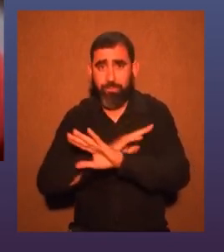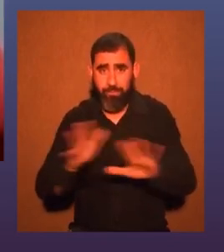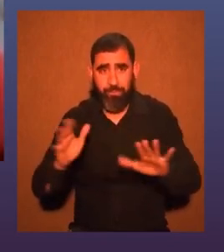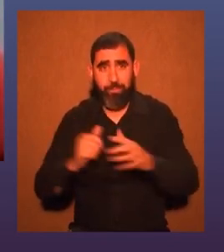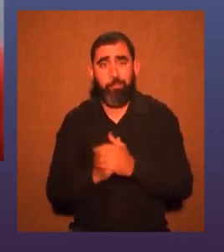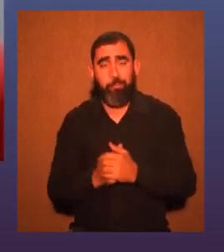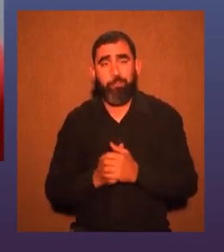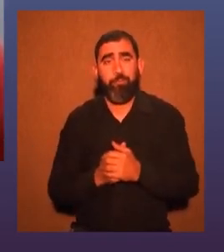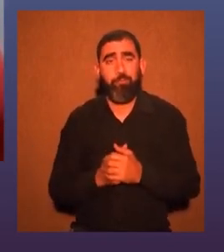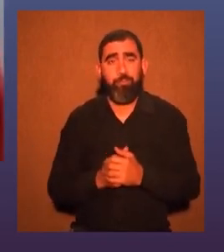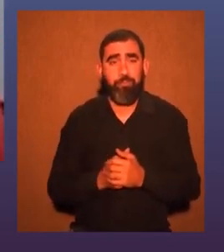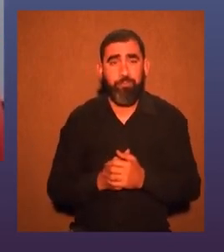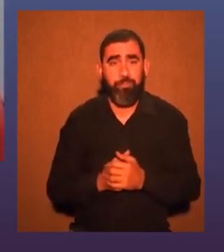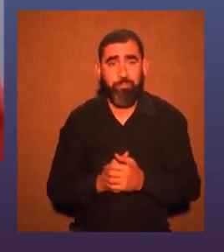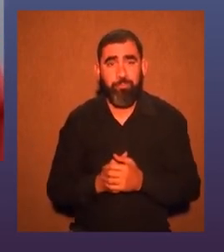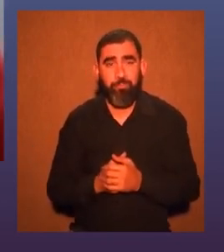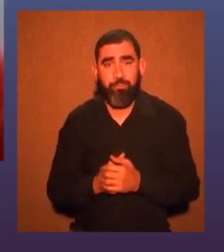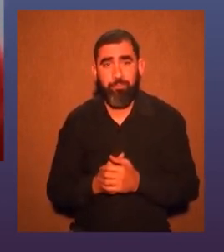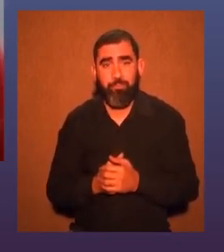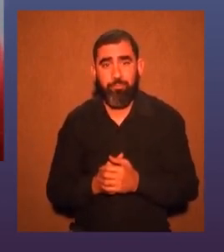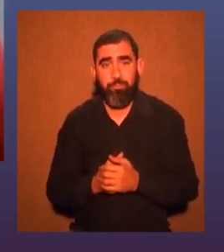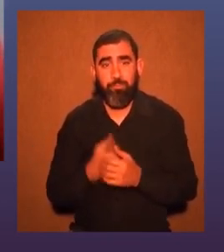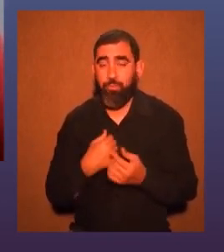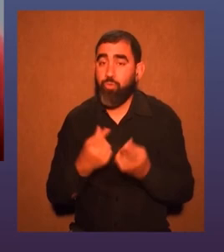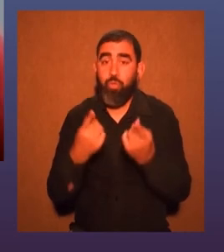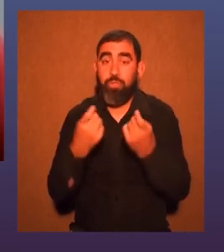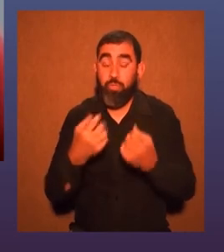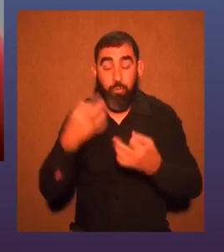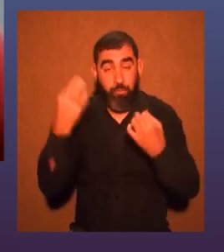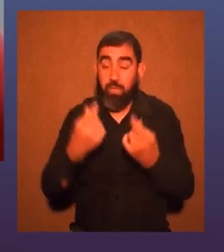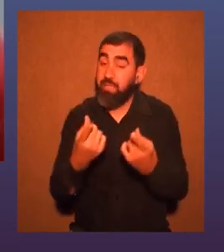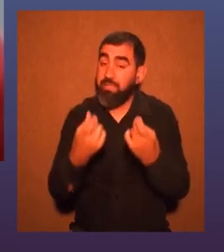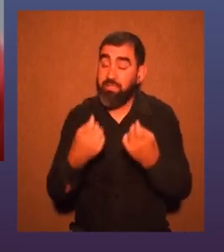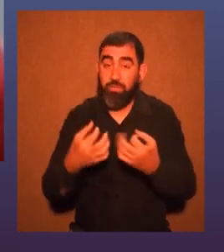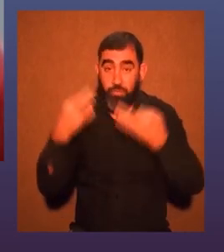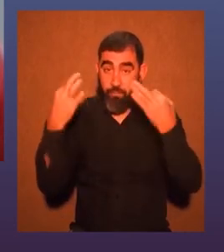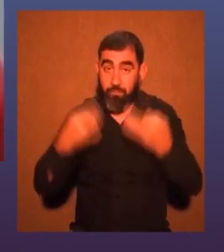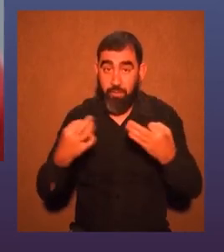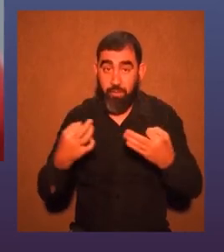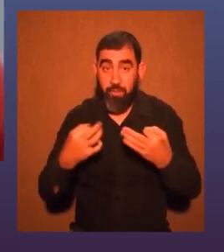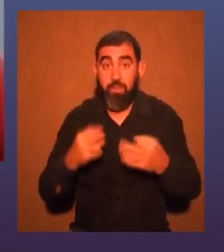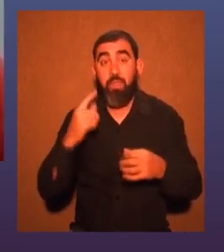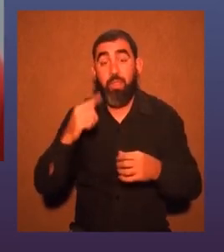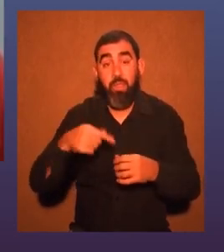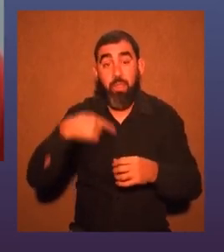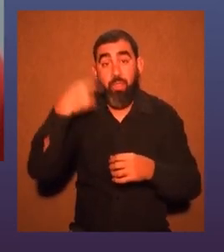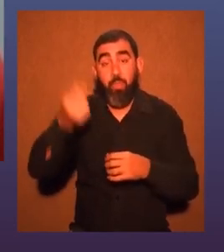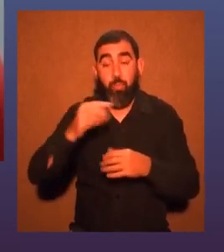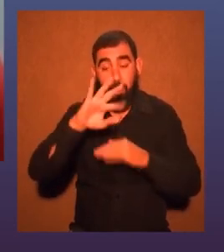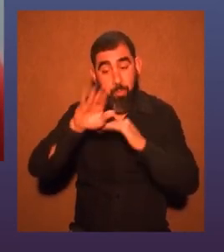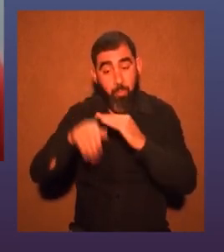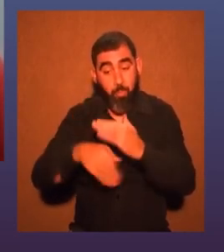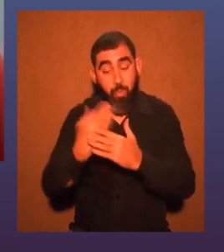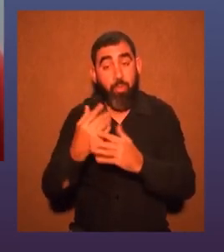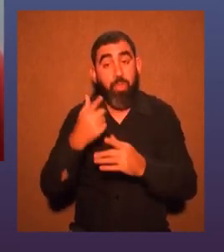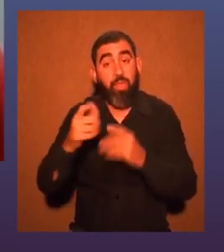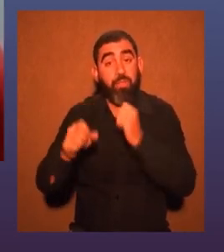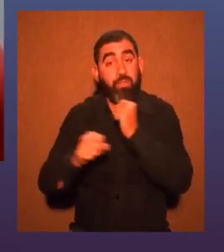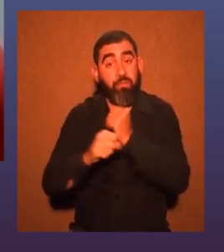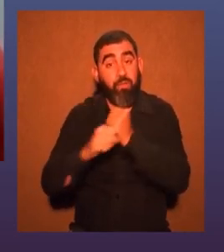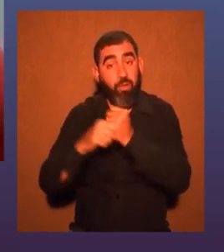dale, Luciano. Porque lo necesito, en serio. Y hasta después cuando me quedo en madrugada trabajando, que